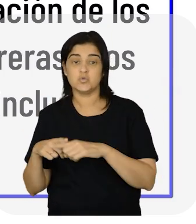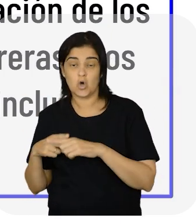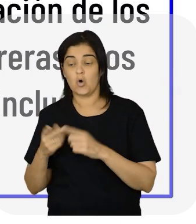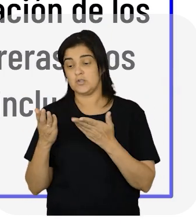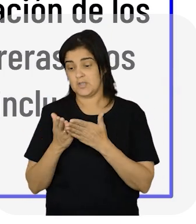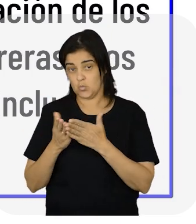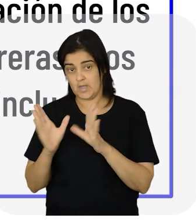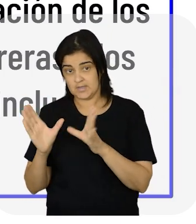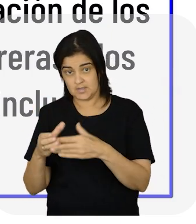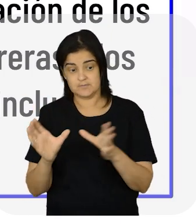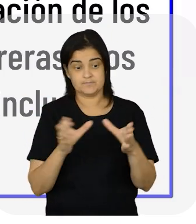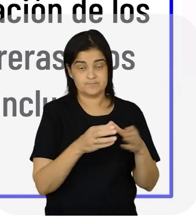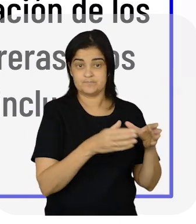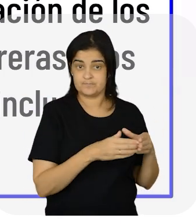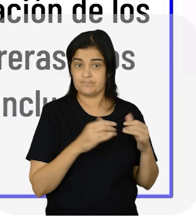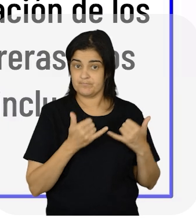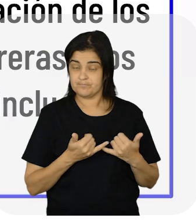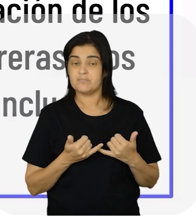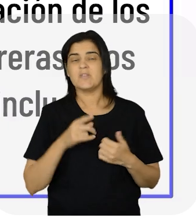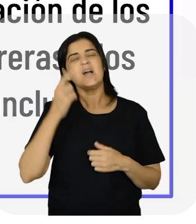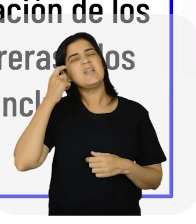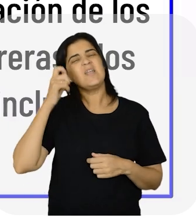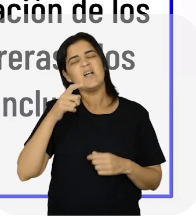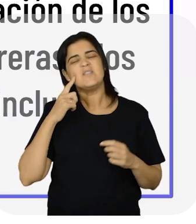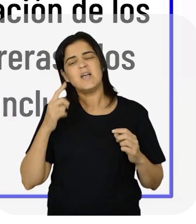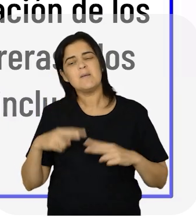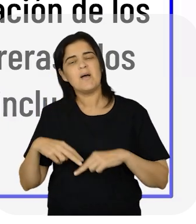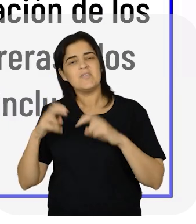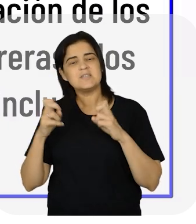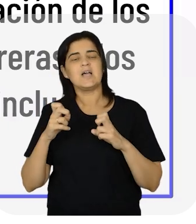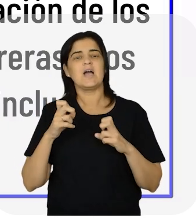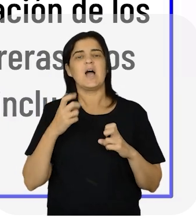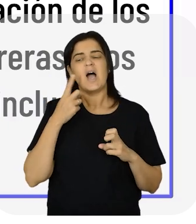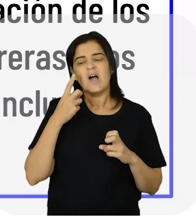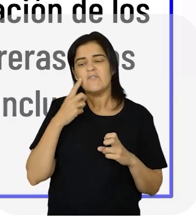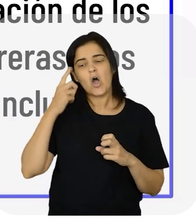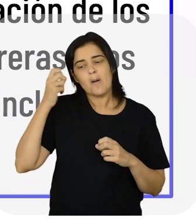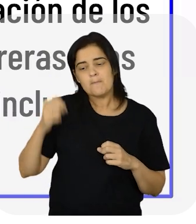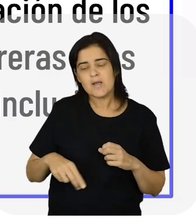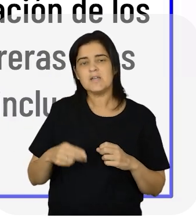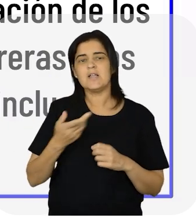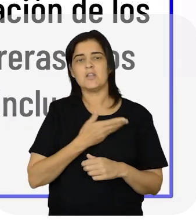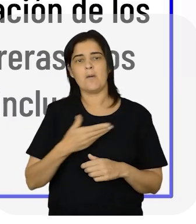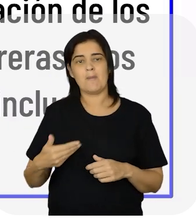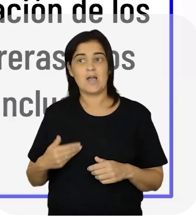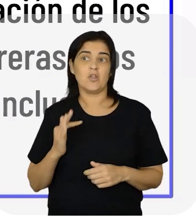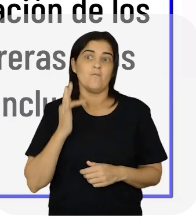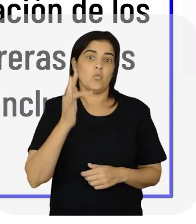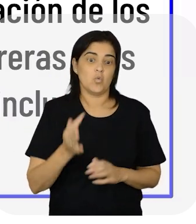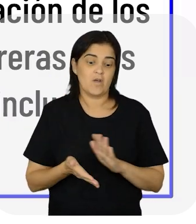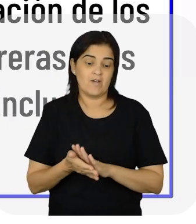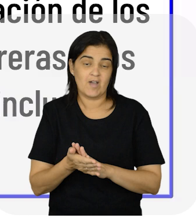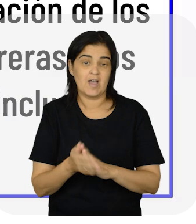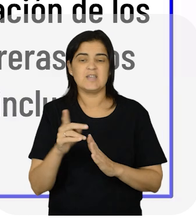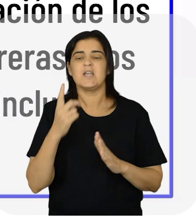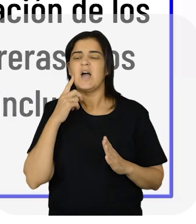los estudiantes, y bueno, la idea de esta investigación es escuchar la voz de los futuros maestros a través